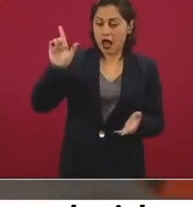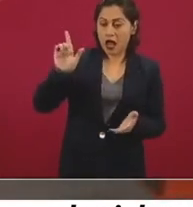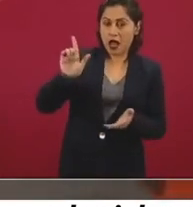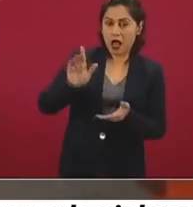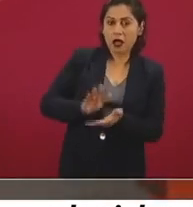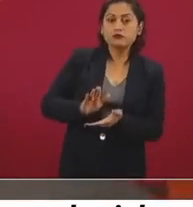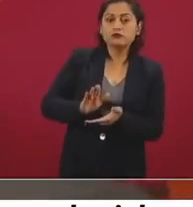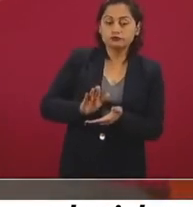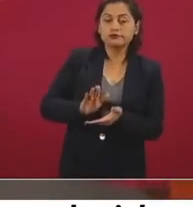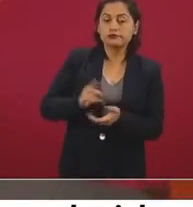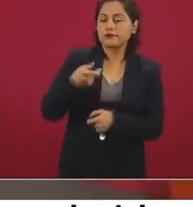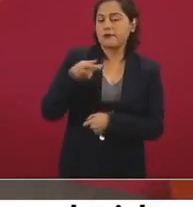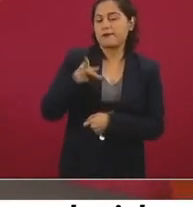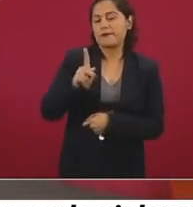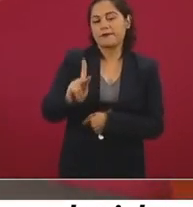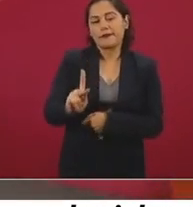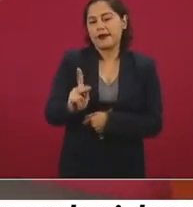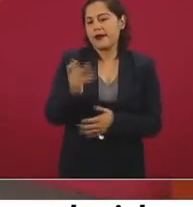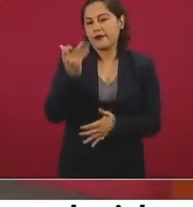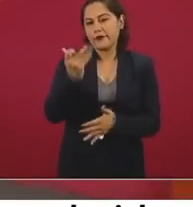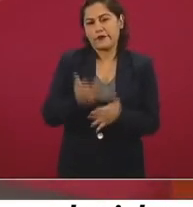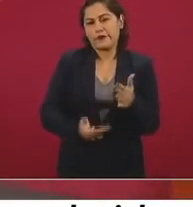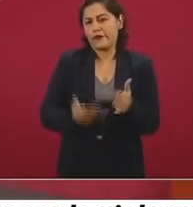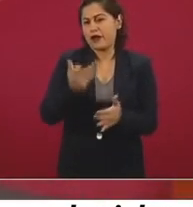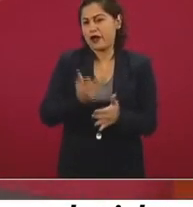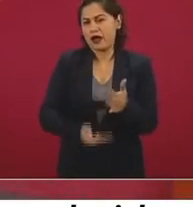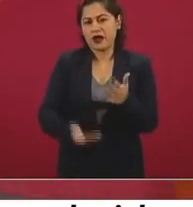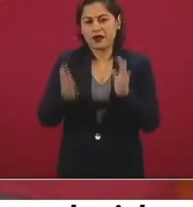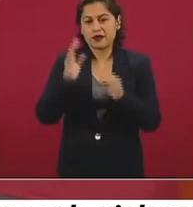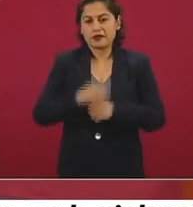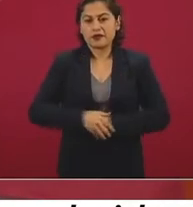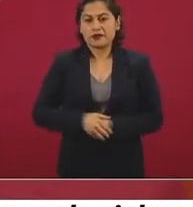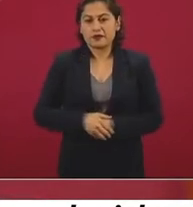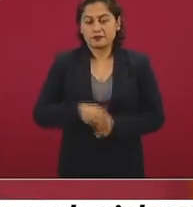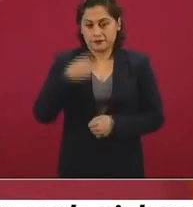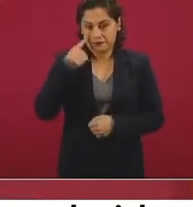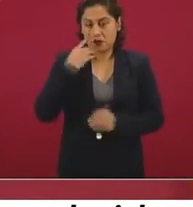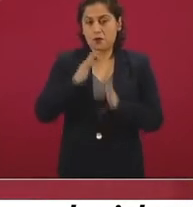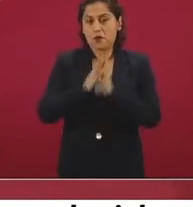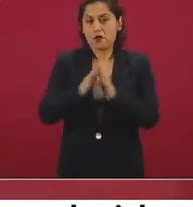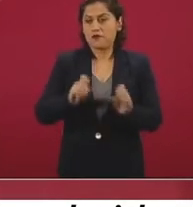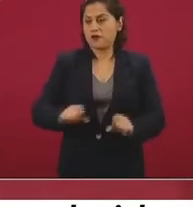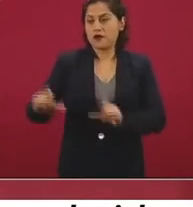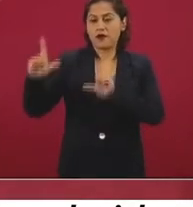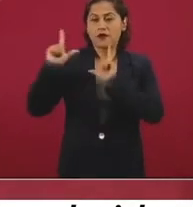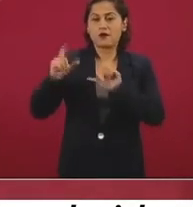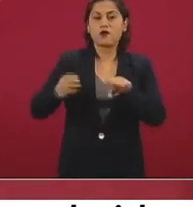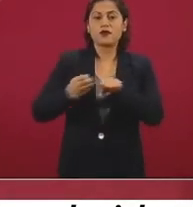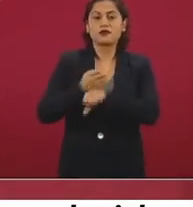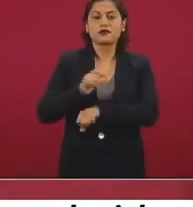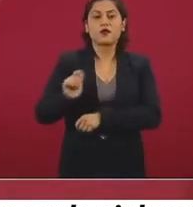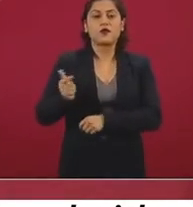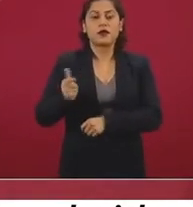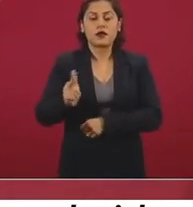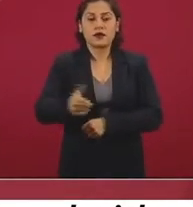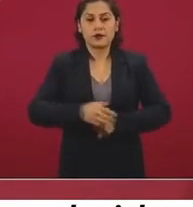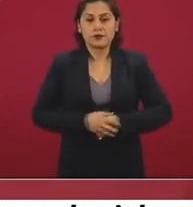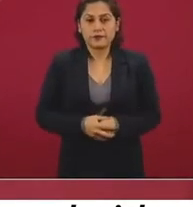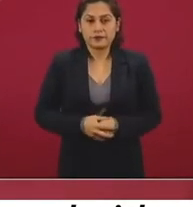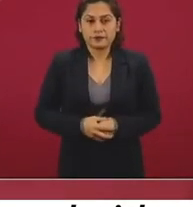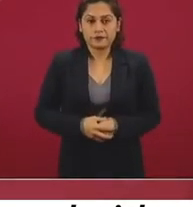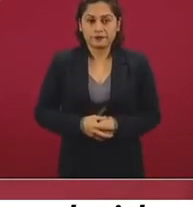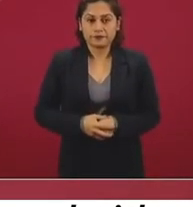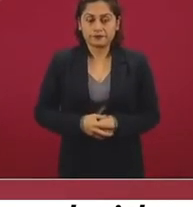y la dejó arraigar por mucho tiempo. López Obrador señaló que Guanajuato es la entidad con más homicidios y que concentra alrededor